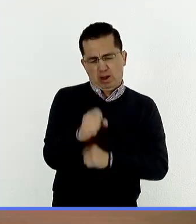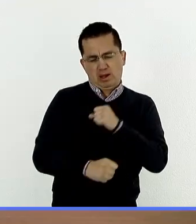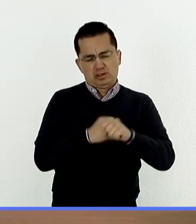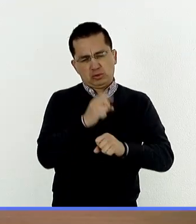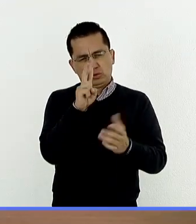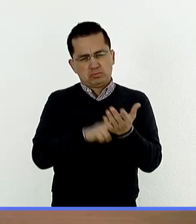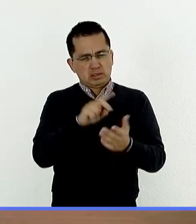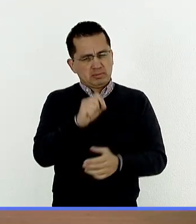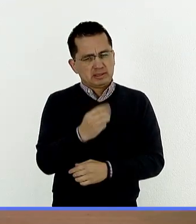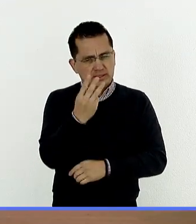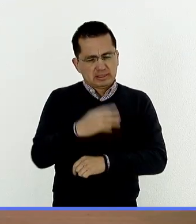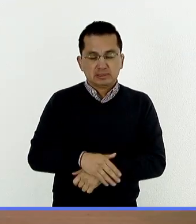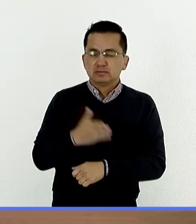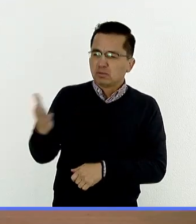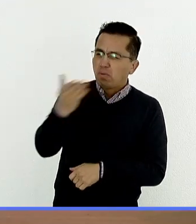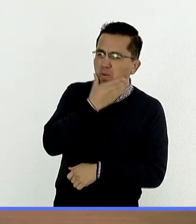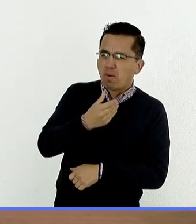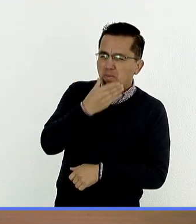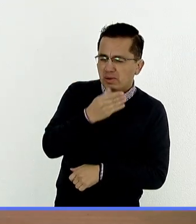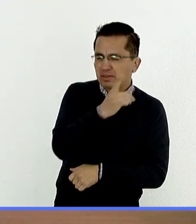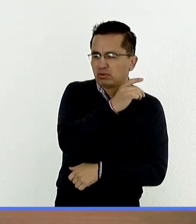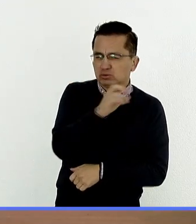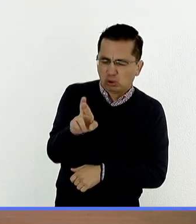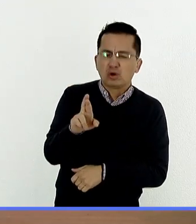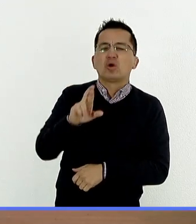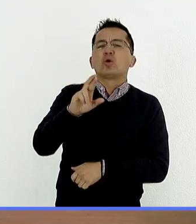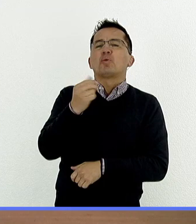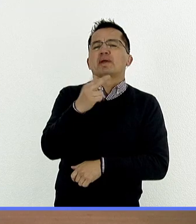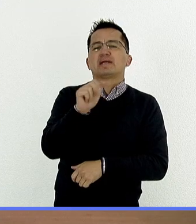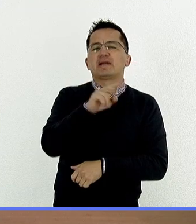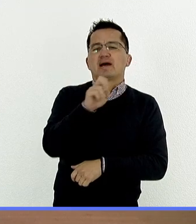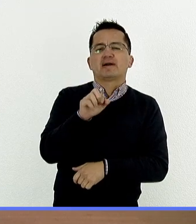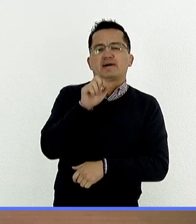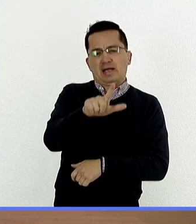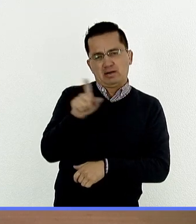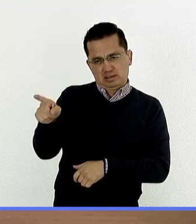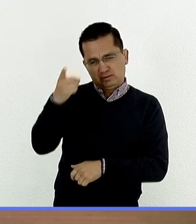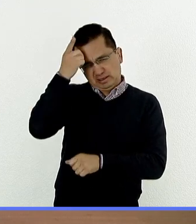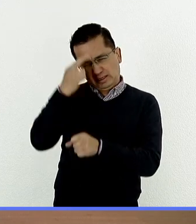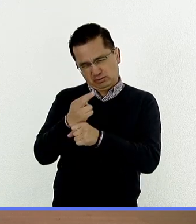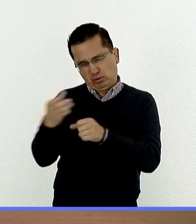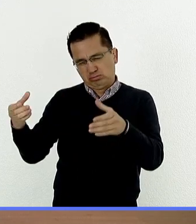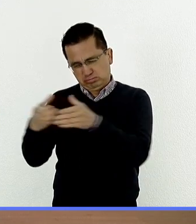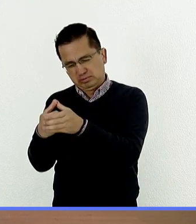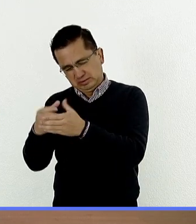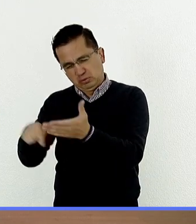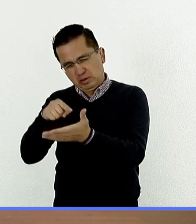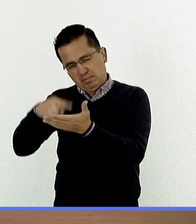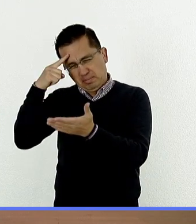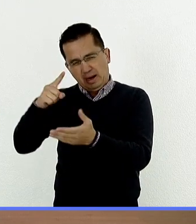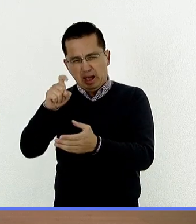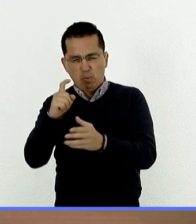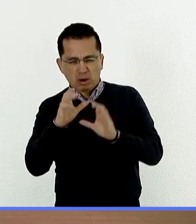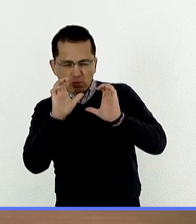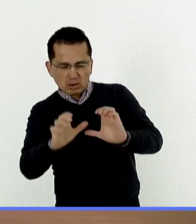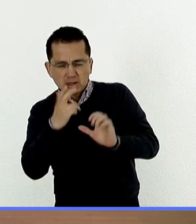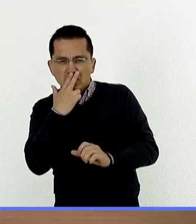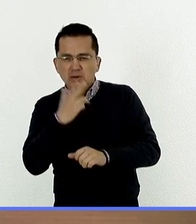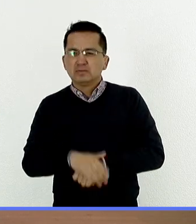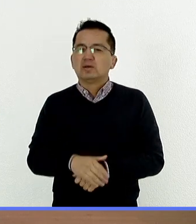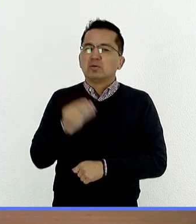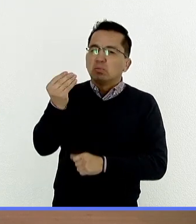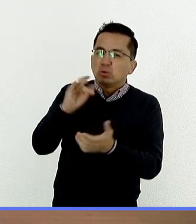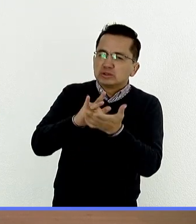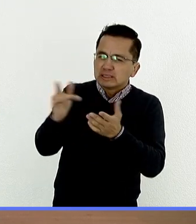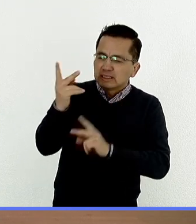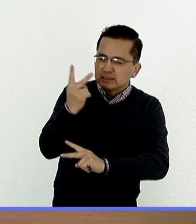González coordinador técnico de la red de Agua de la UNAM y otros cargos todos relacionados con este tema Gracias por habernos acompañado aquí que tengan